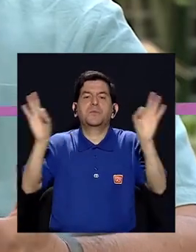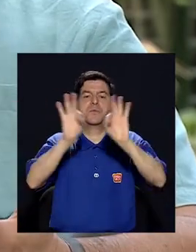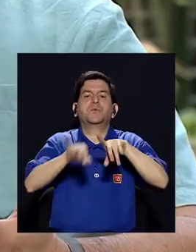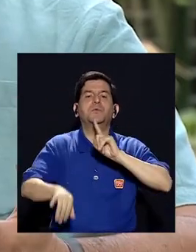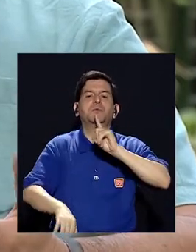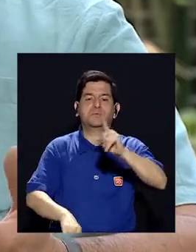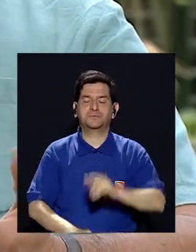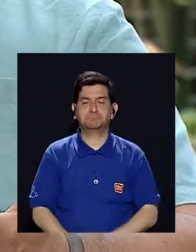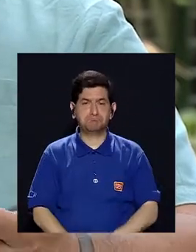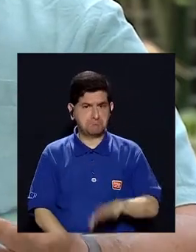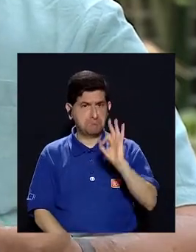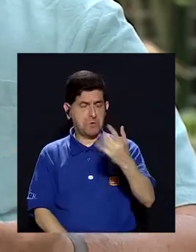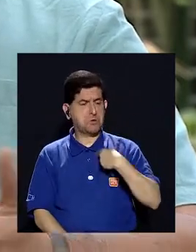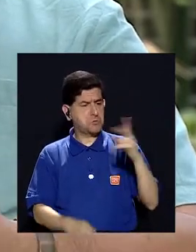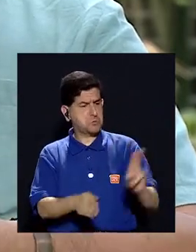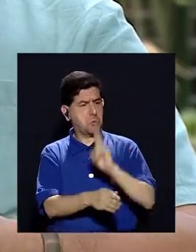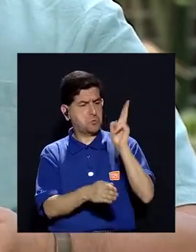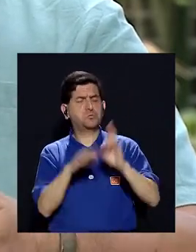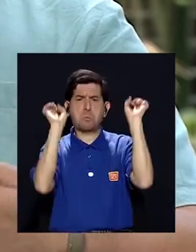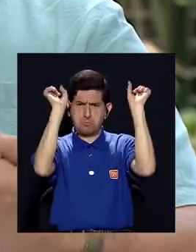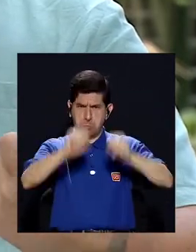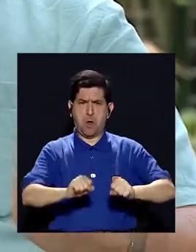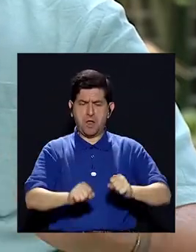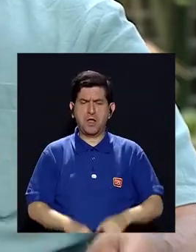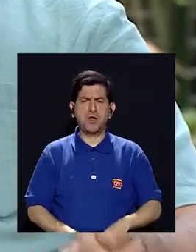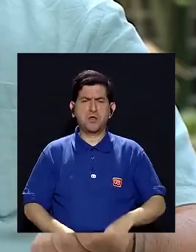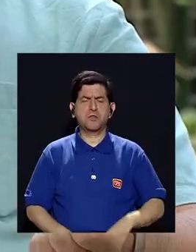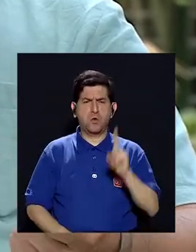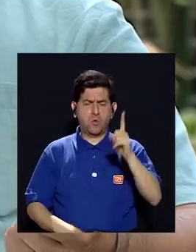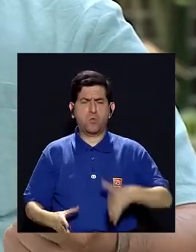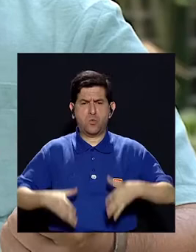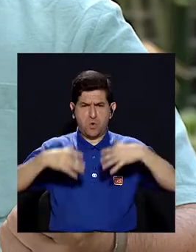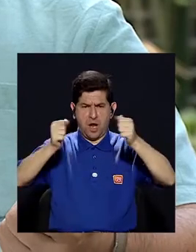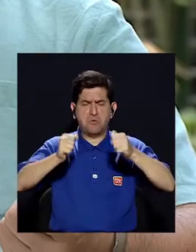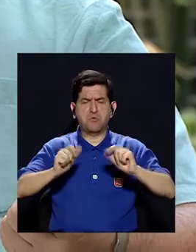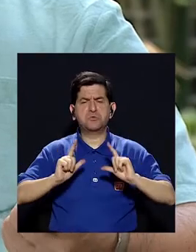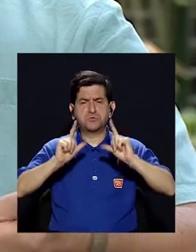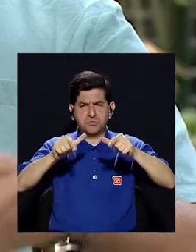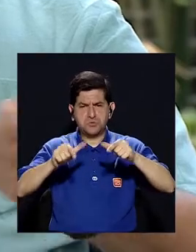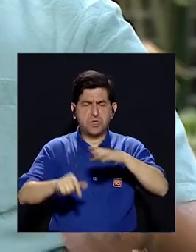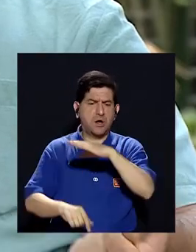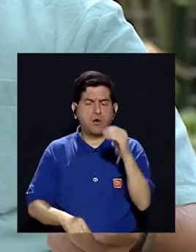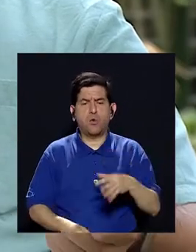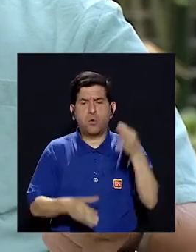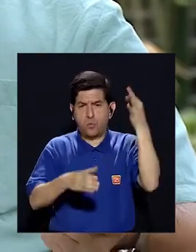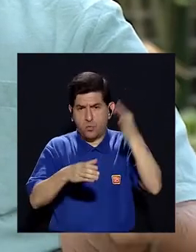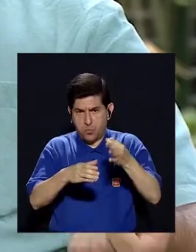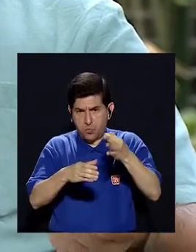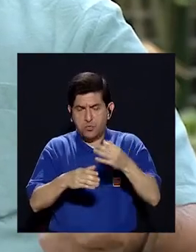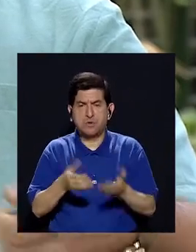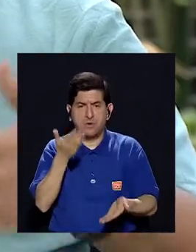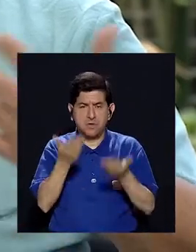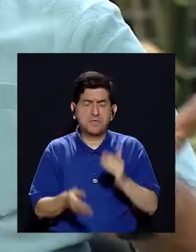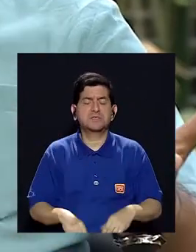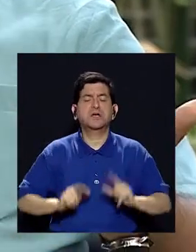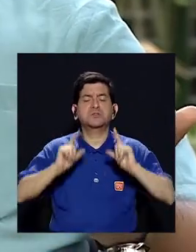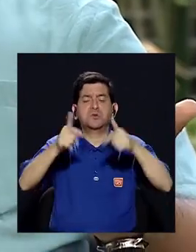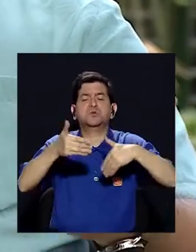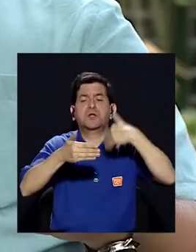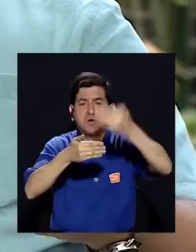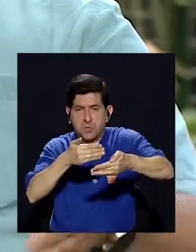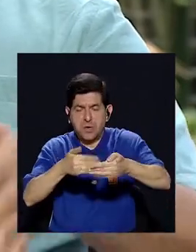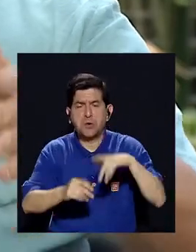que mencionar. Está bien, yo puedo usar una bolsa desechable, puedo usar una pajilla que es